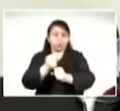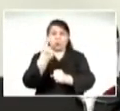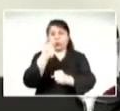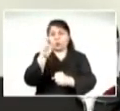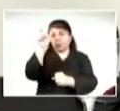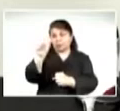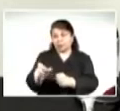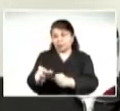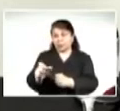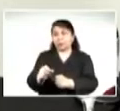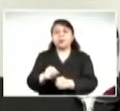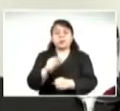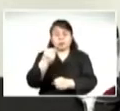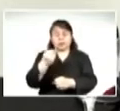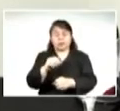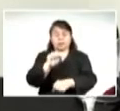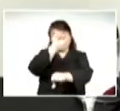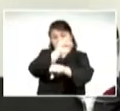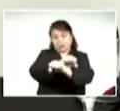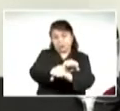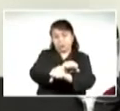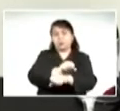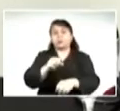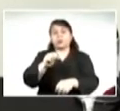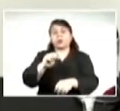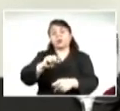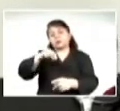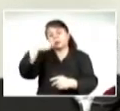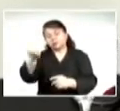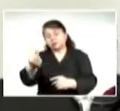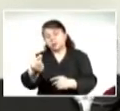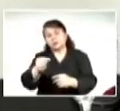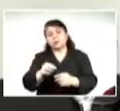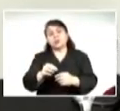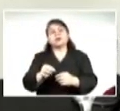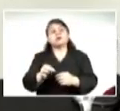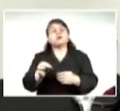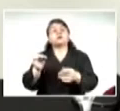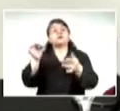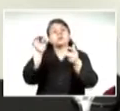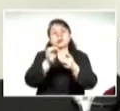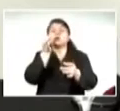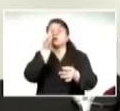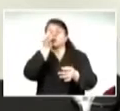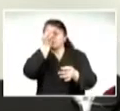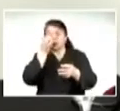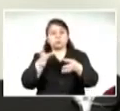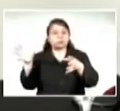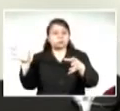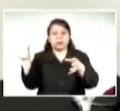personas privadas de la libertad se realizó un testeo de hisopado masivo